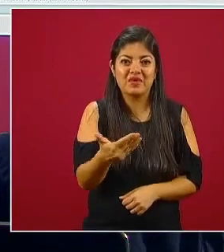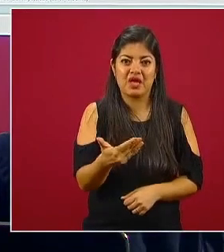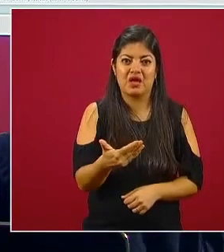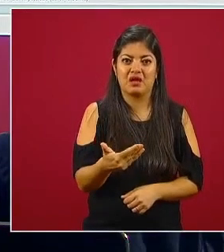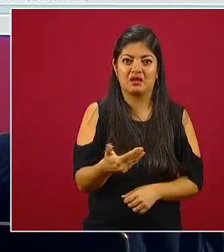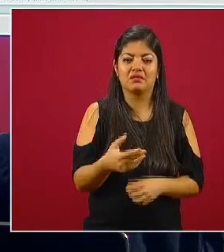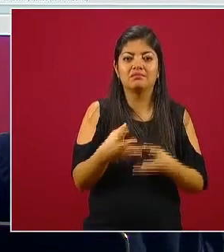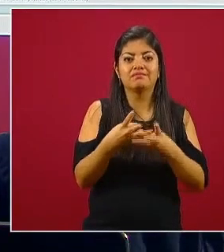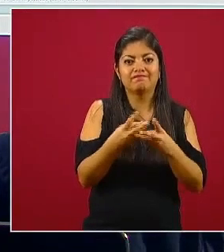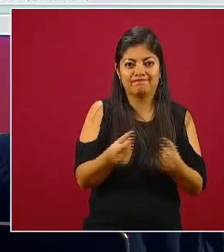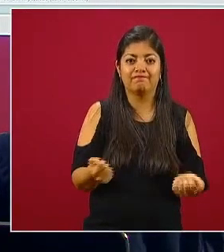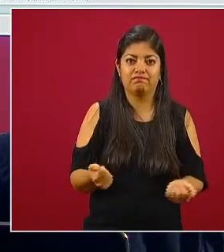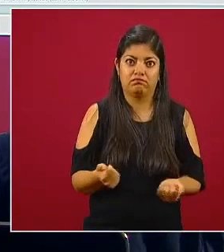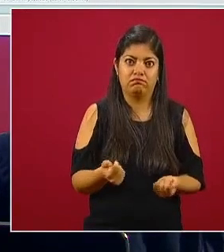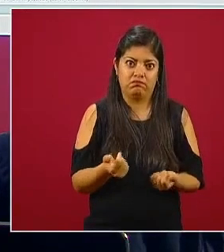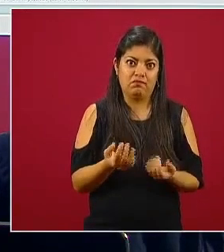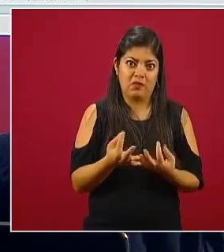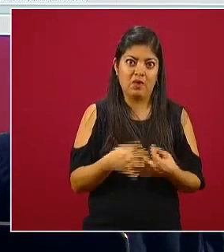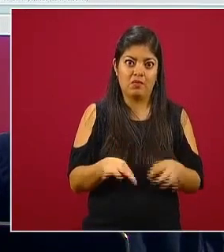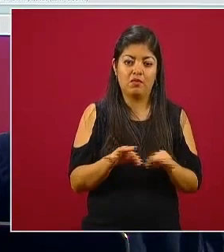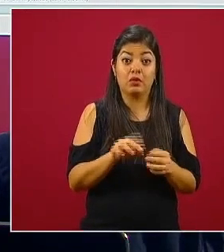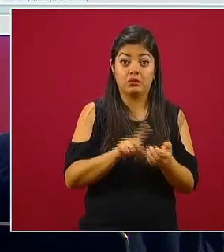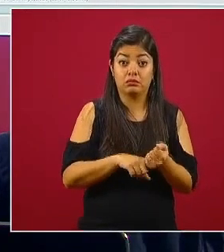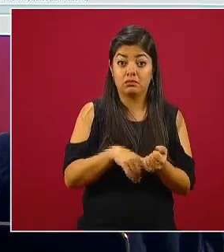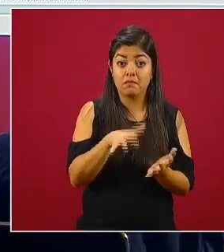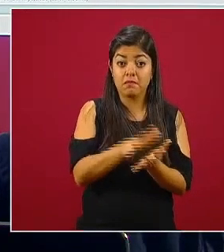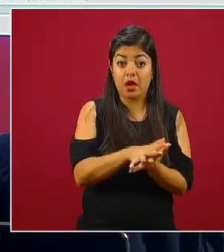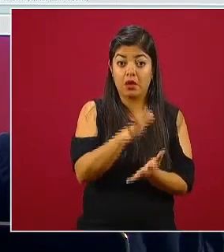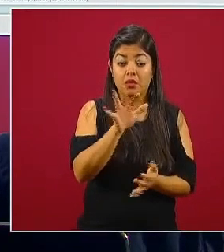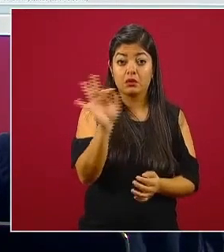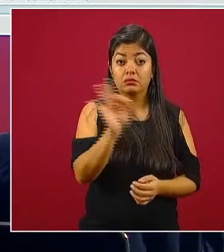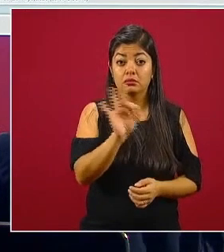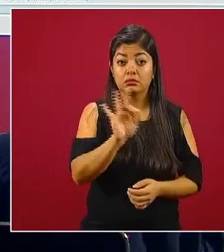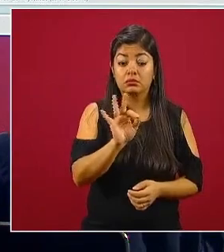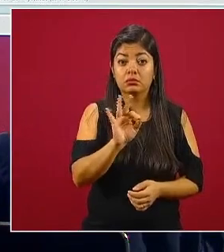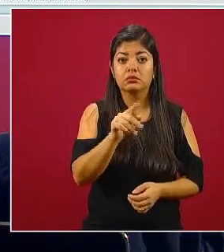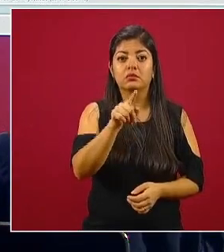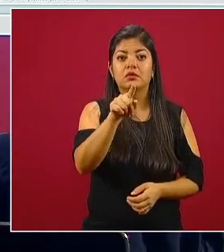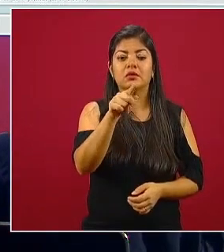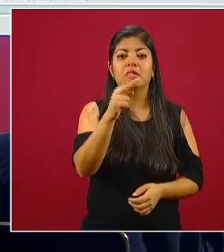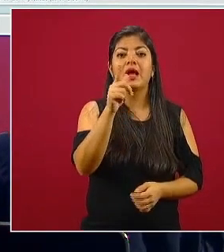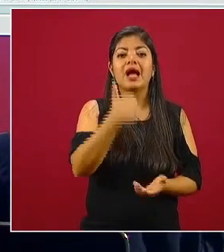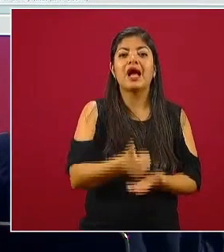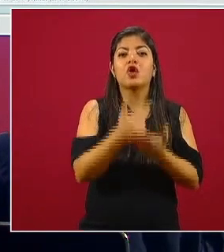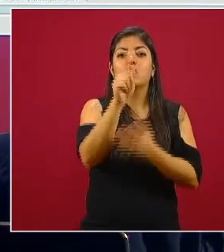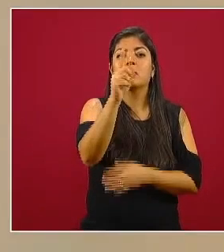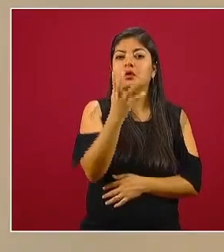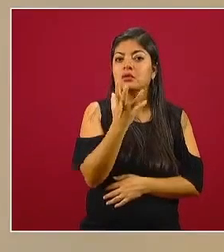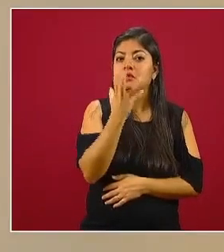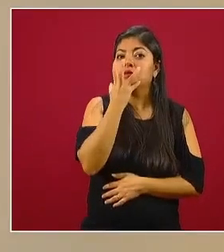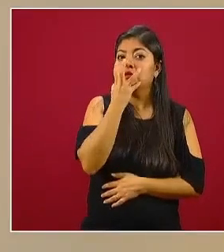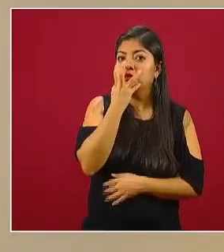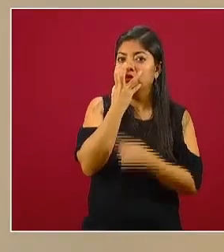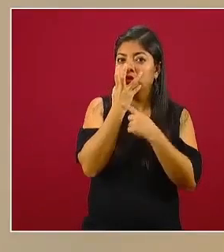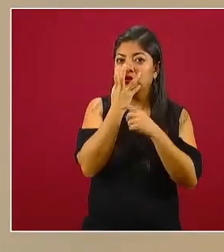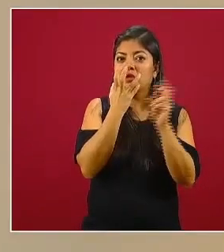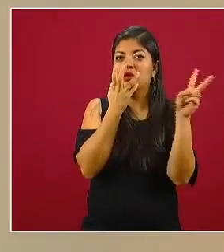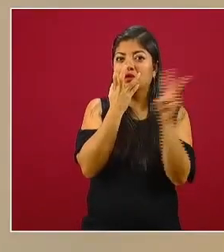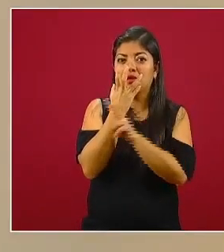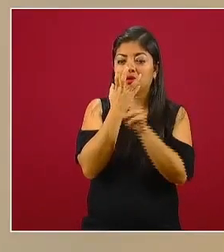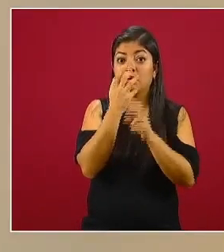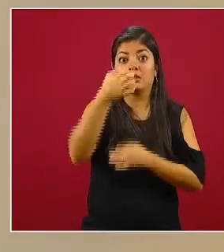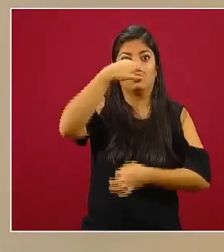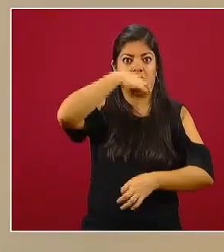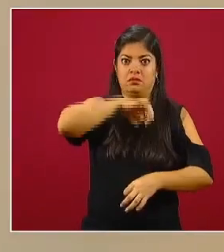Y en una parte importante de los casos, tan solo el utilizar oxígeno sin necesidad de